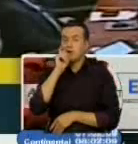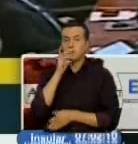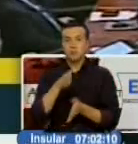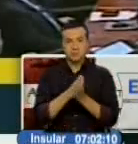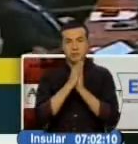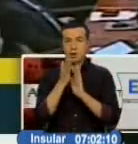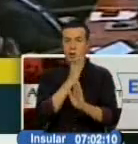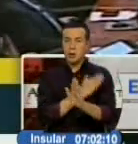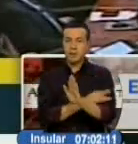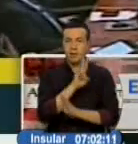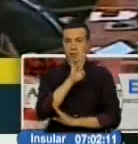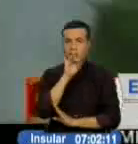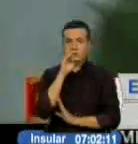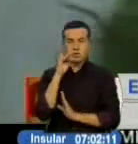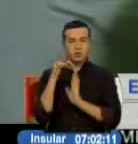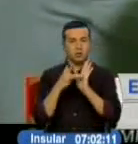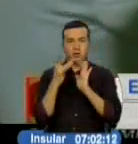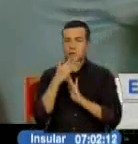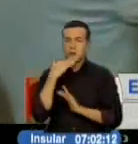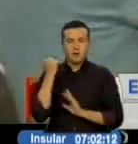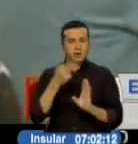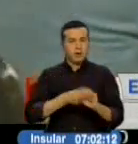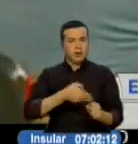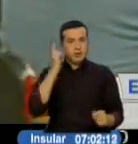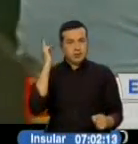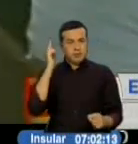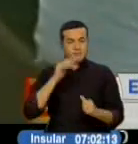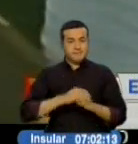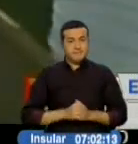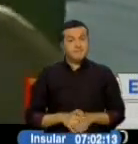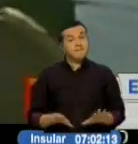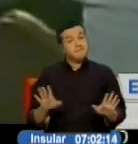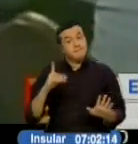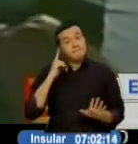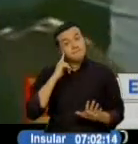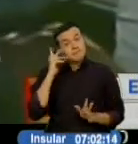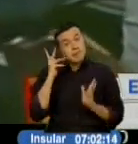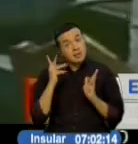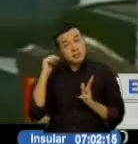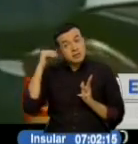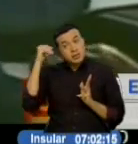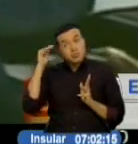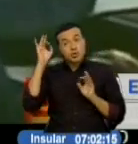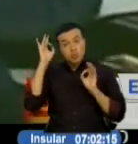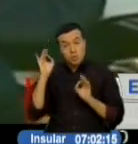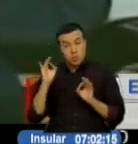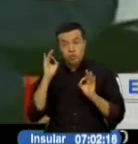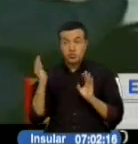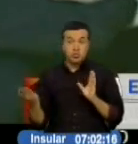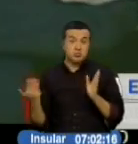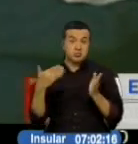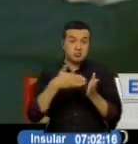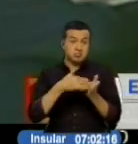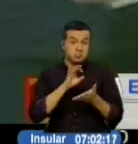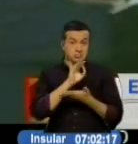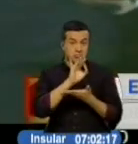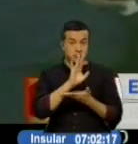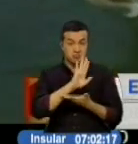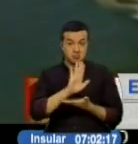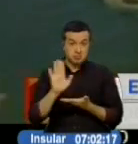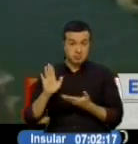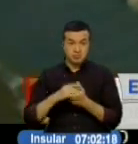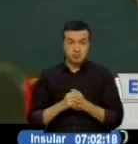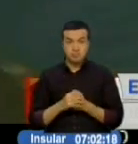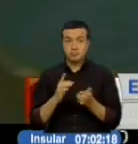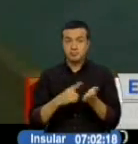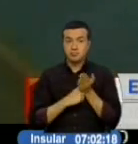solicitara el pasado 28 de abril su salida de este organismo, aunque no se descarta que de última hora envíe a su representante. De